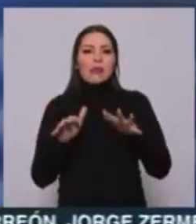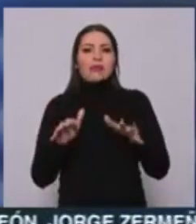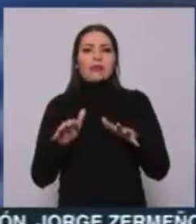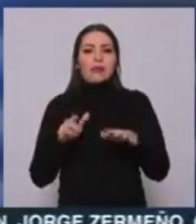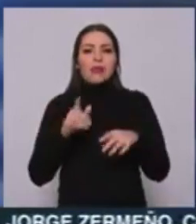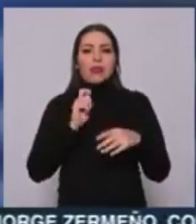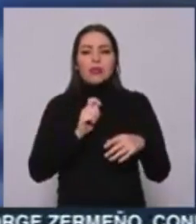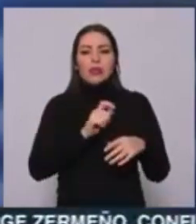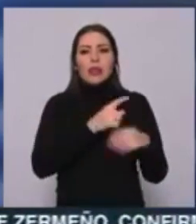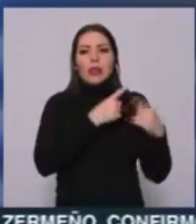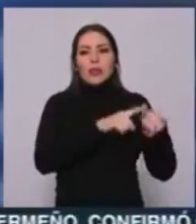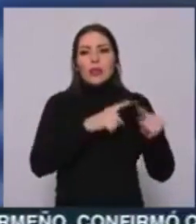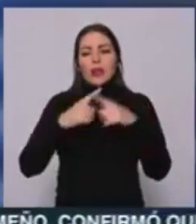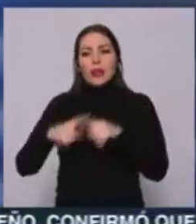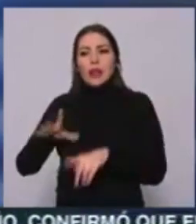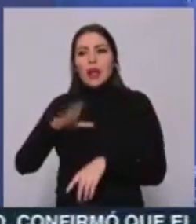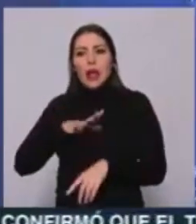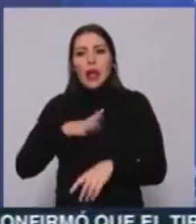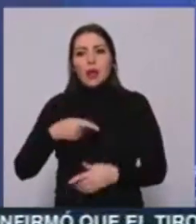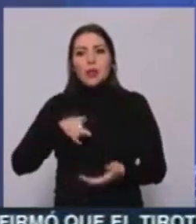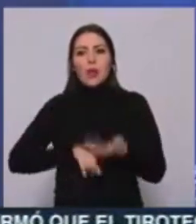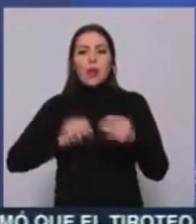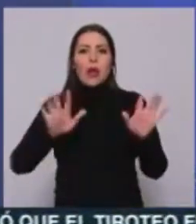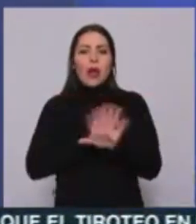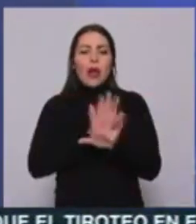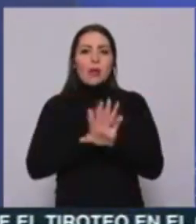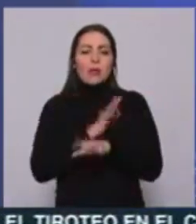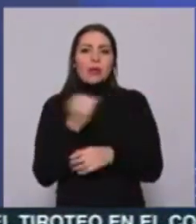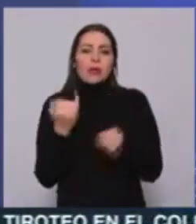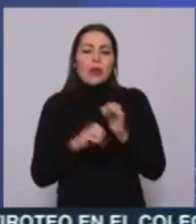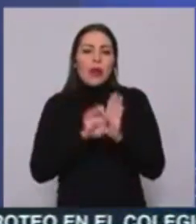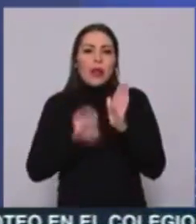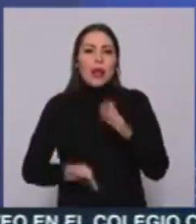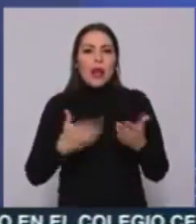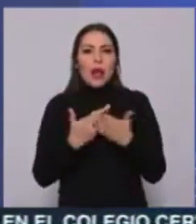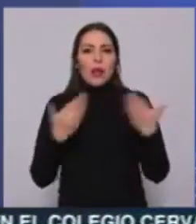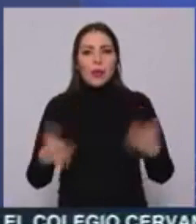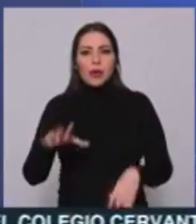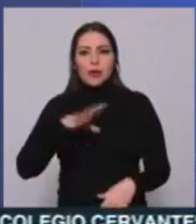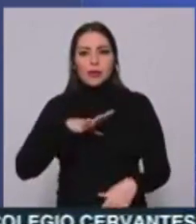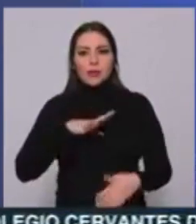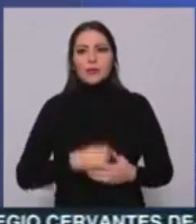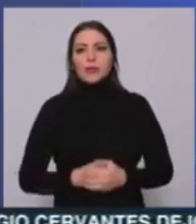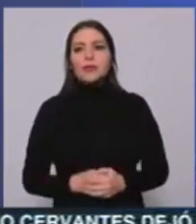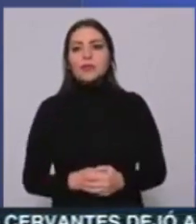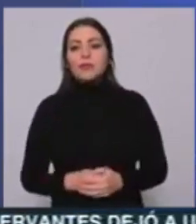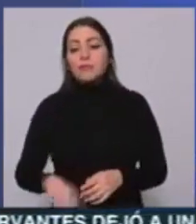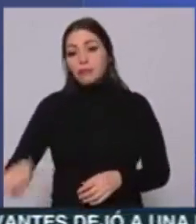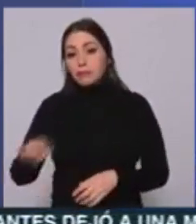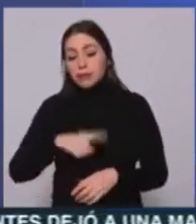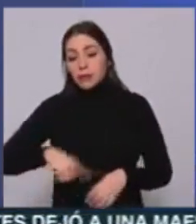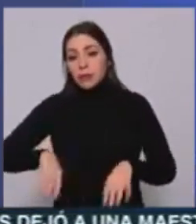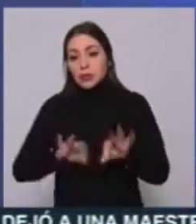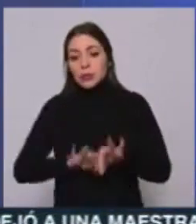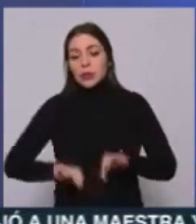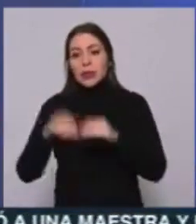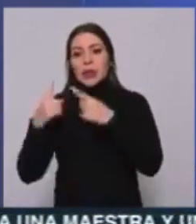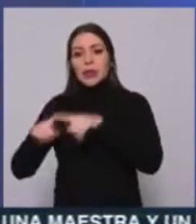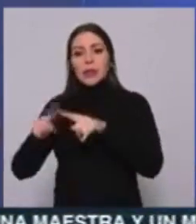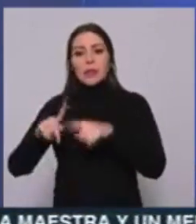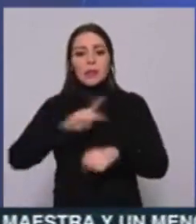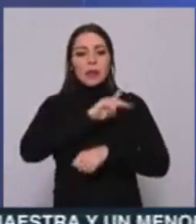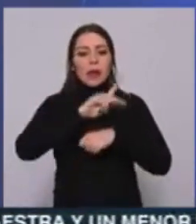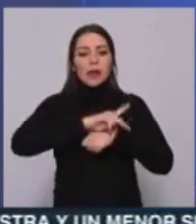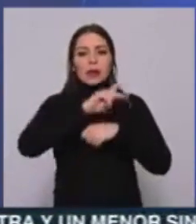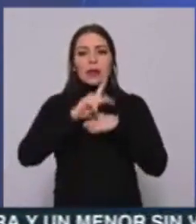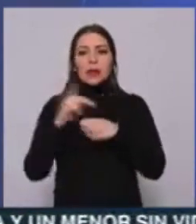que estamos viviendo ahora. Y ese tema en particular es tan importante porque los países que la integran, cada uno con sus particularidades, con sus